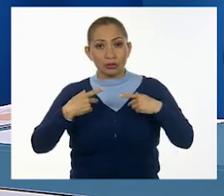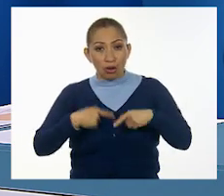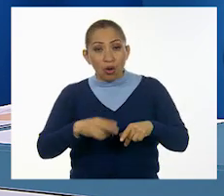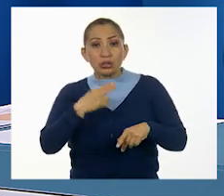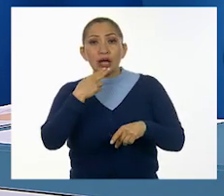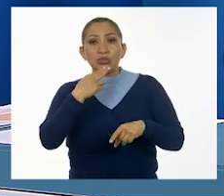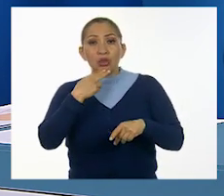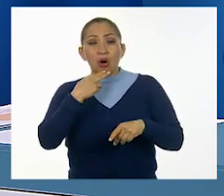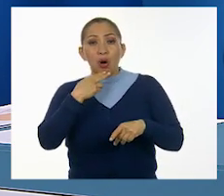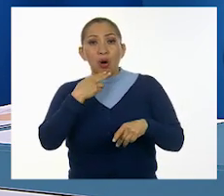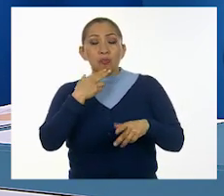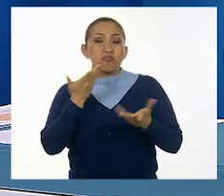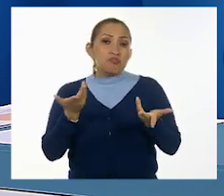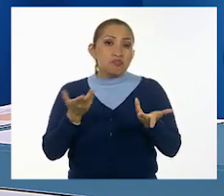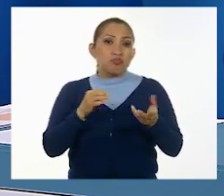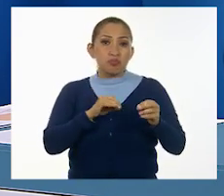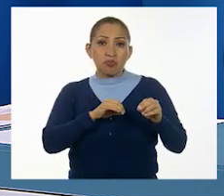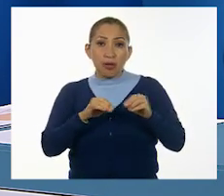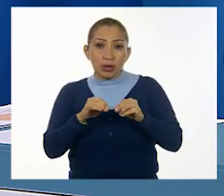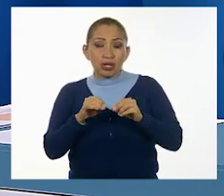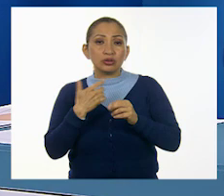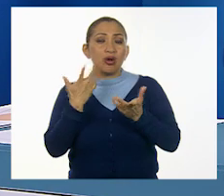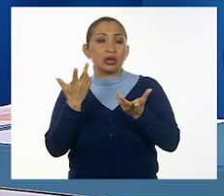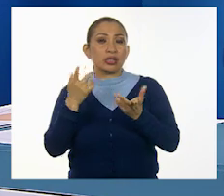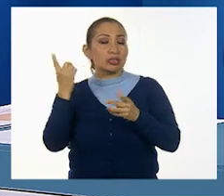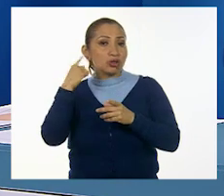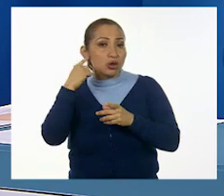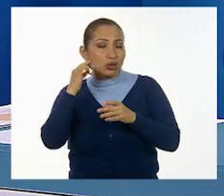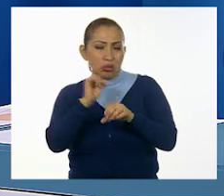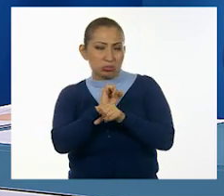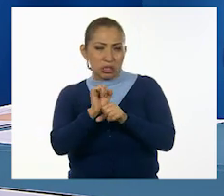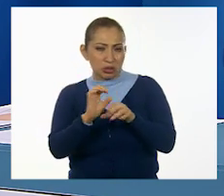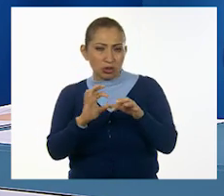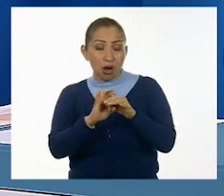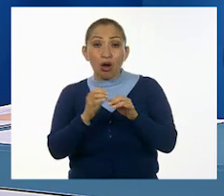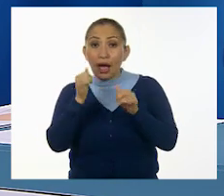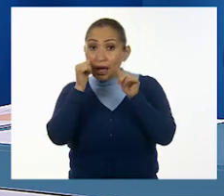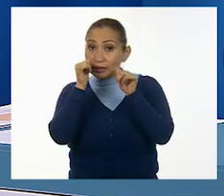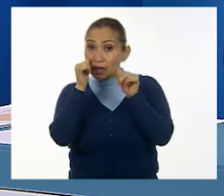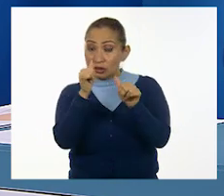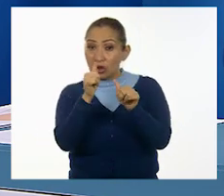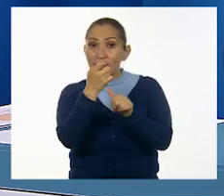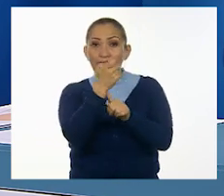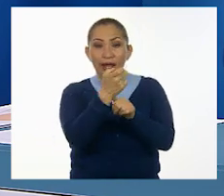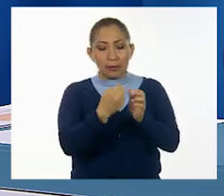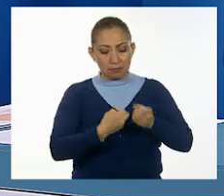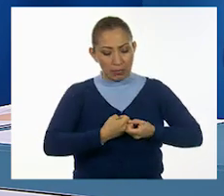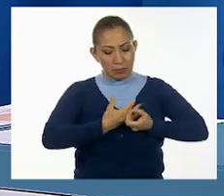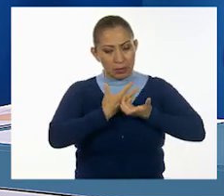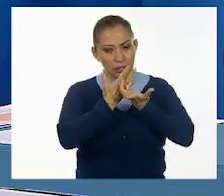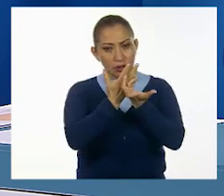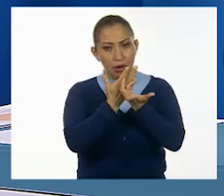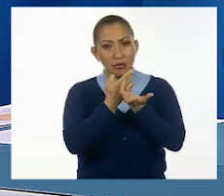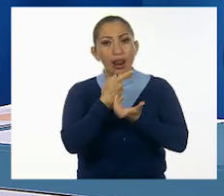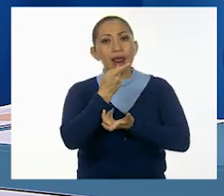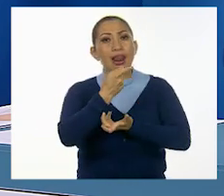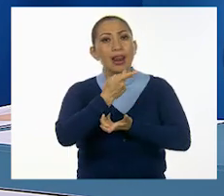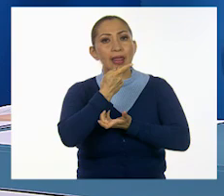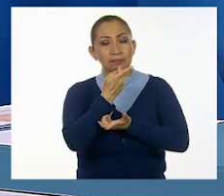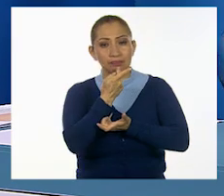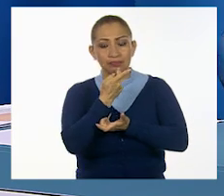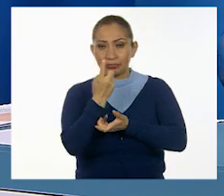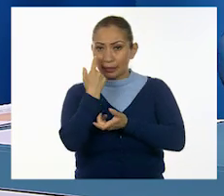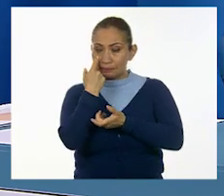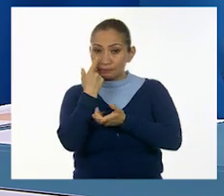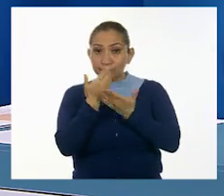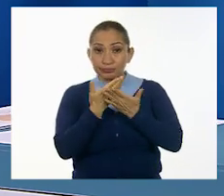utilizando movimientos y sonidos sencillos. Todo esto poniendo atención en la expresión oral. Pero ¿qué te